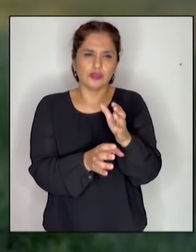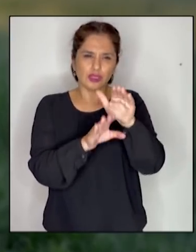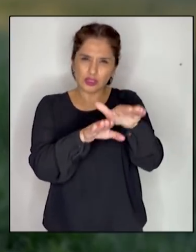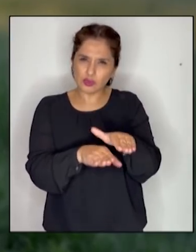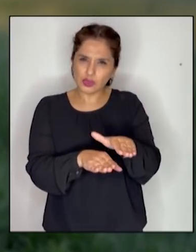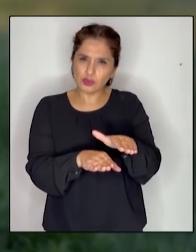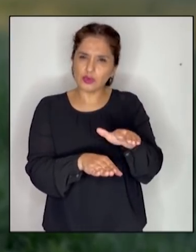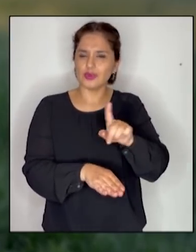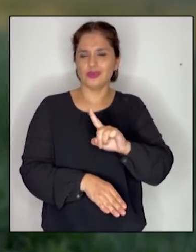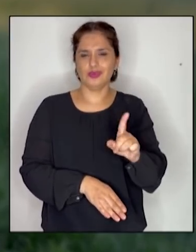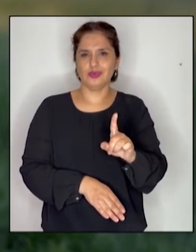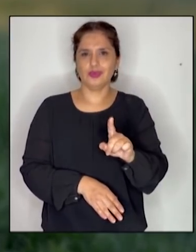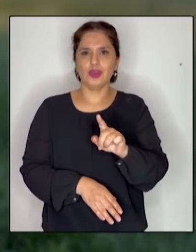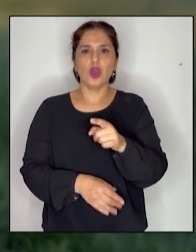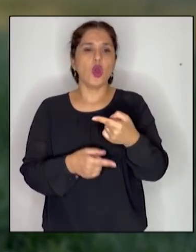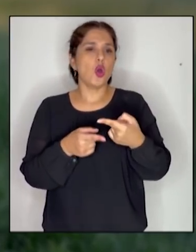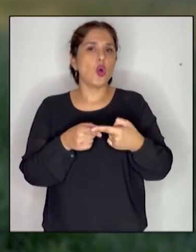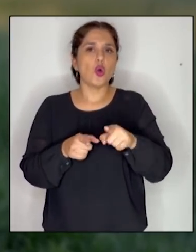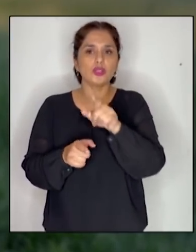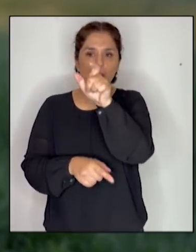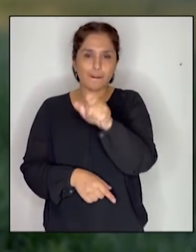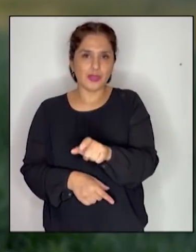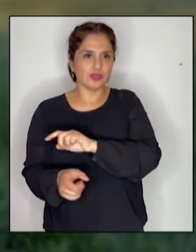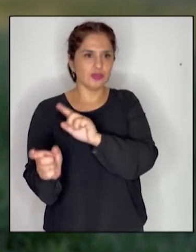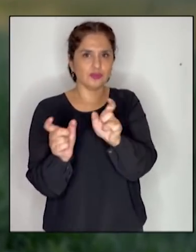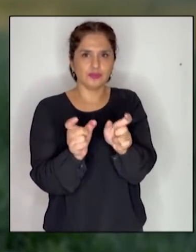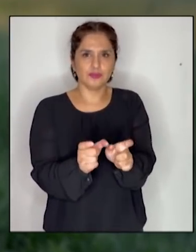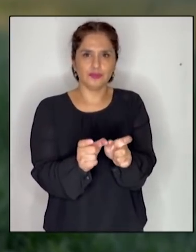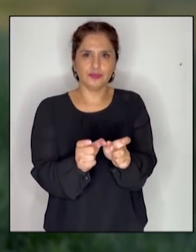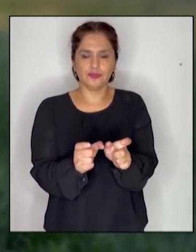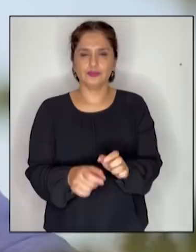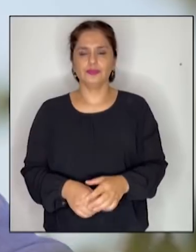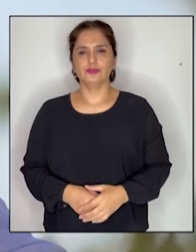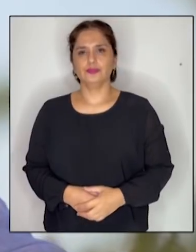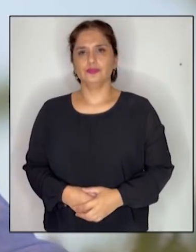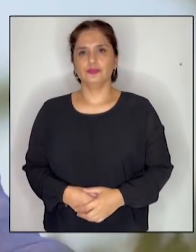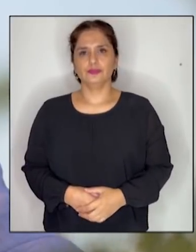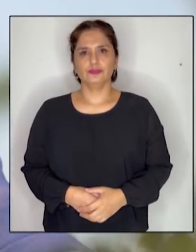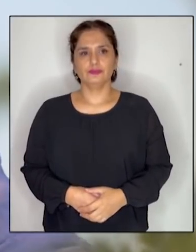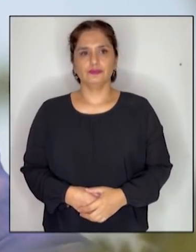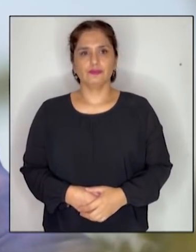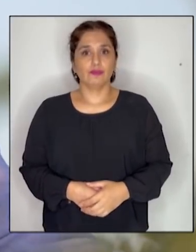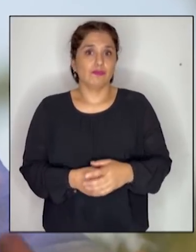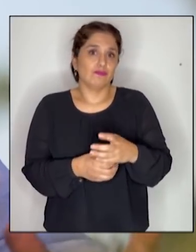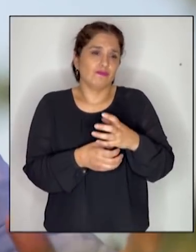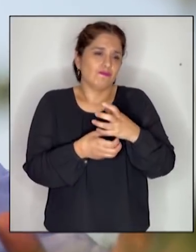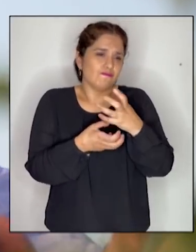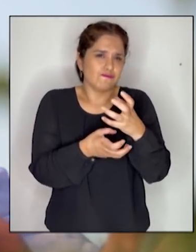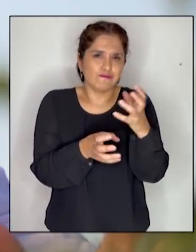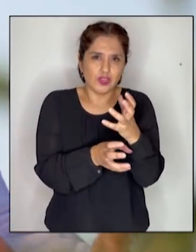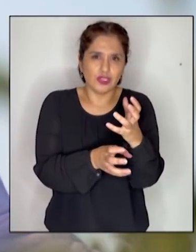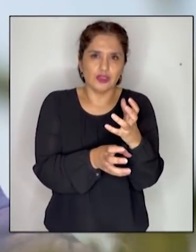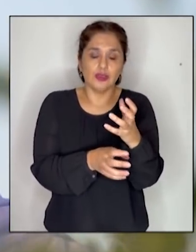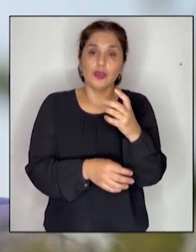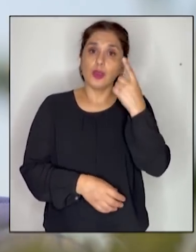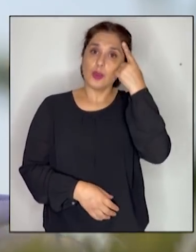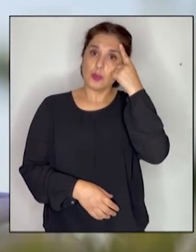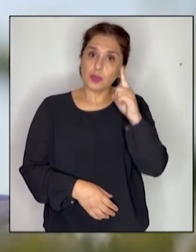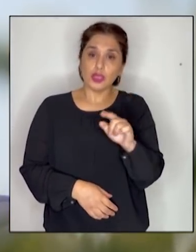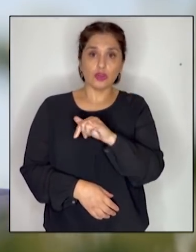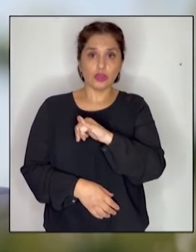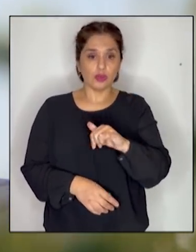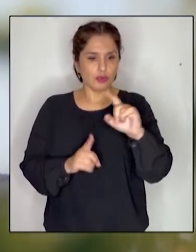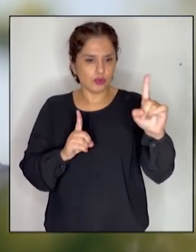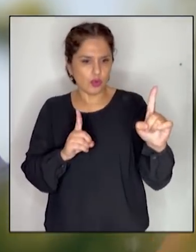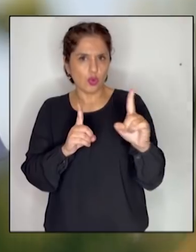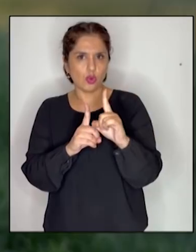no son ellos mismos, son una herramienta en las manos de otras personas y agreden. Pero cuando